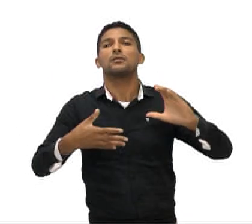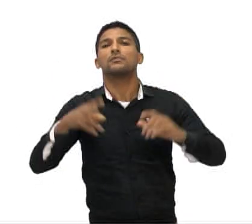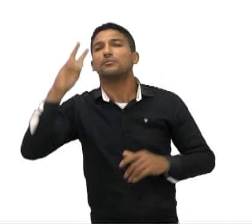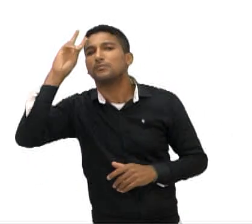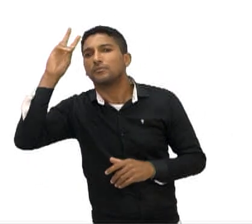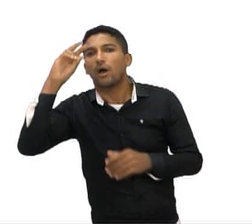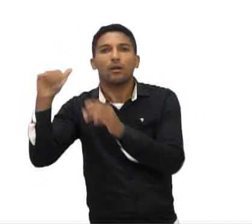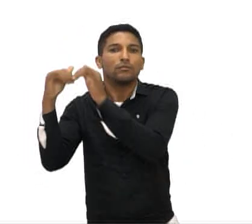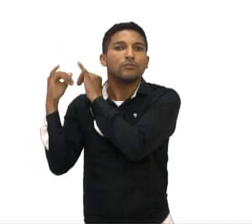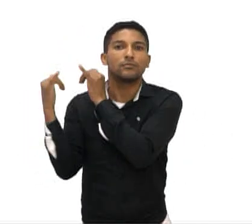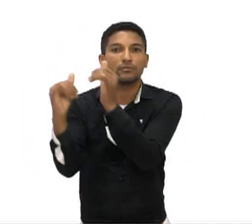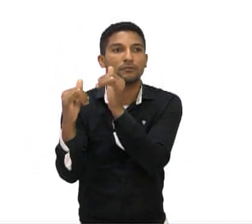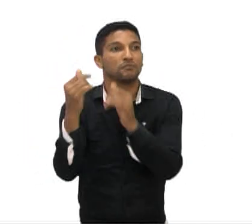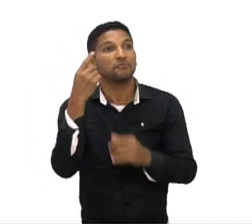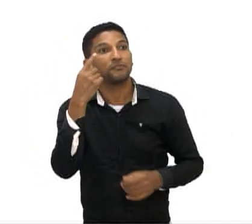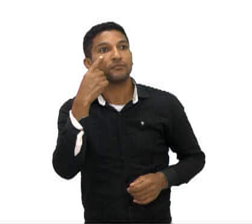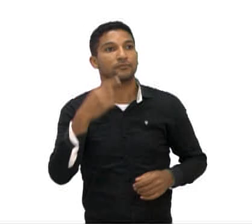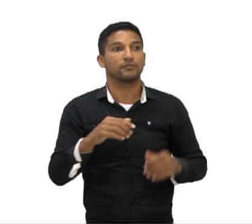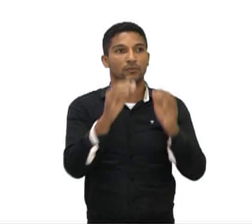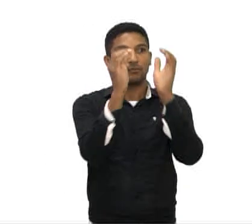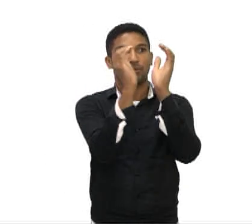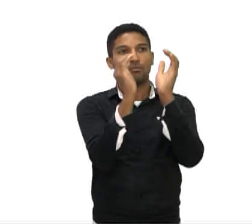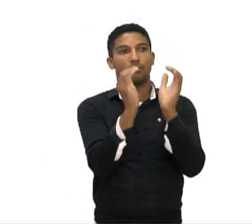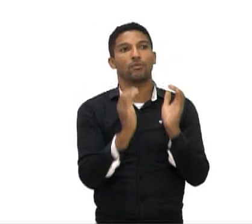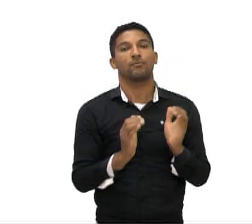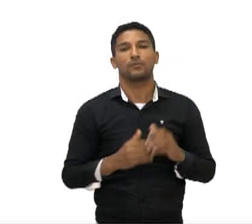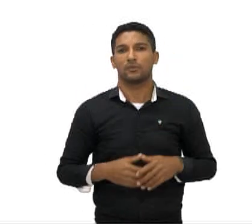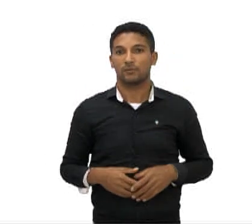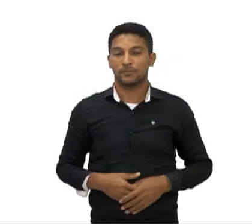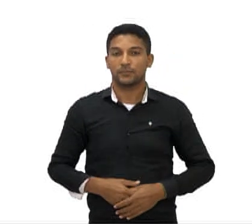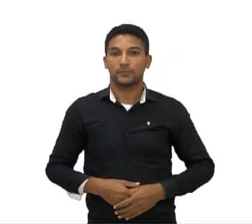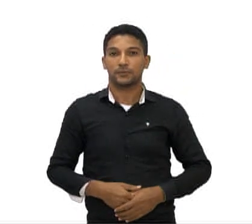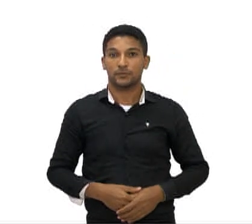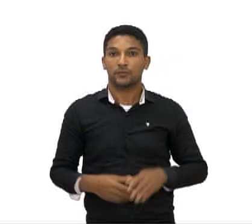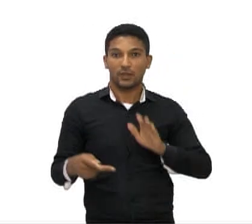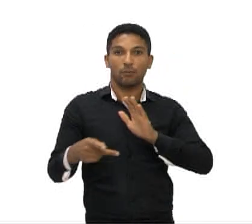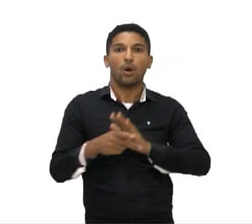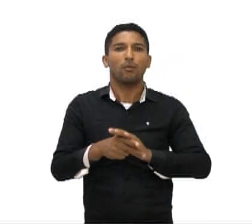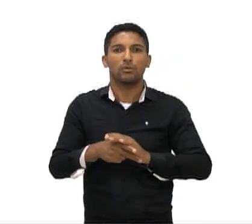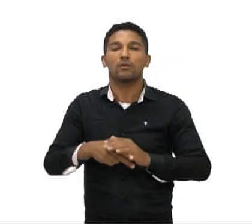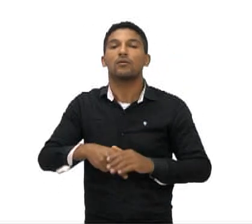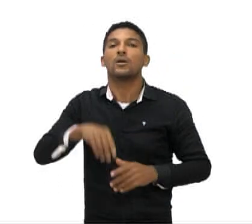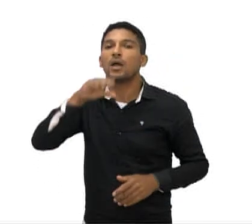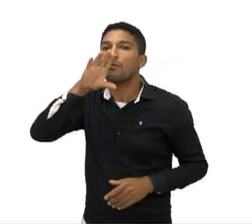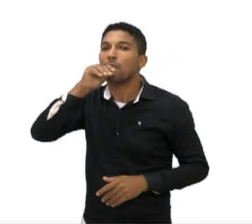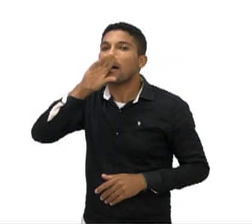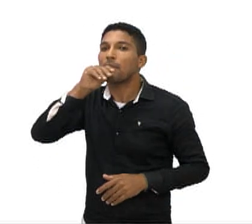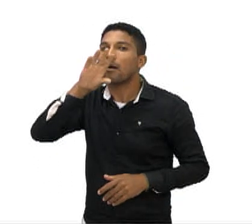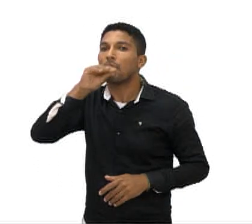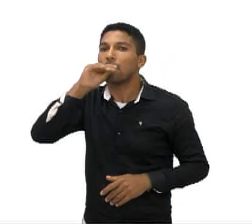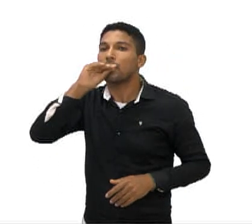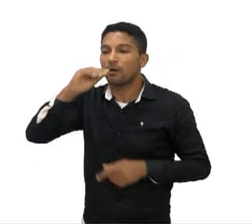contemporâneas criadas e transmitidas oralmente. É uma história verídica,